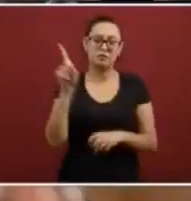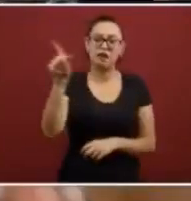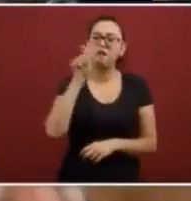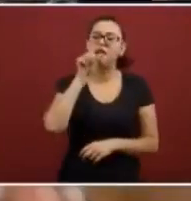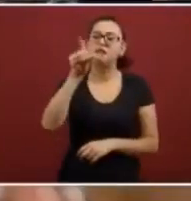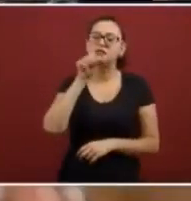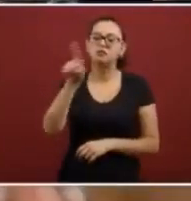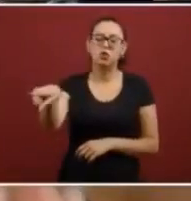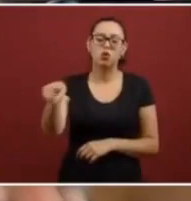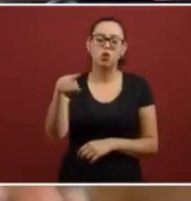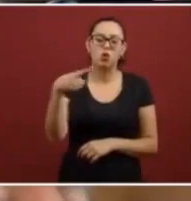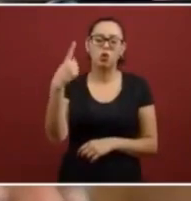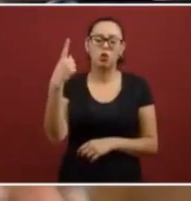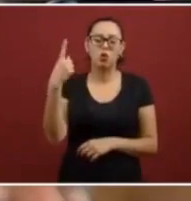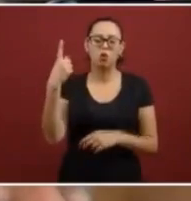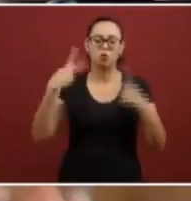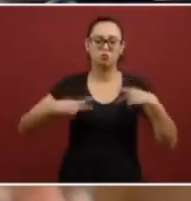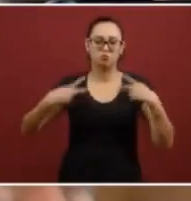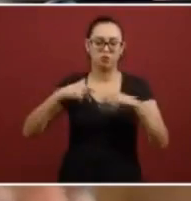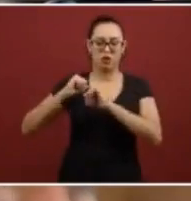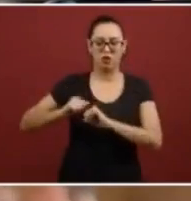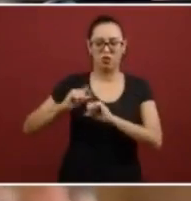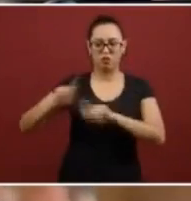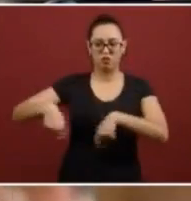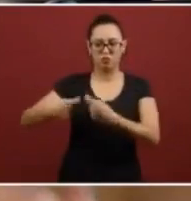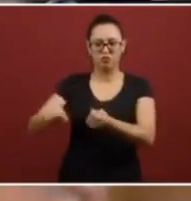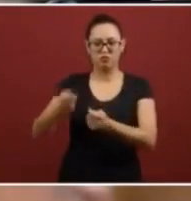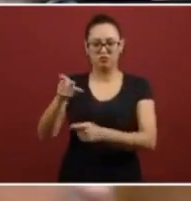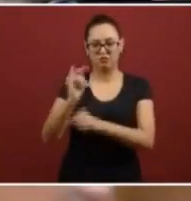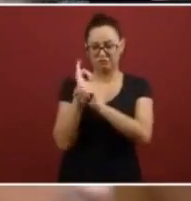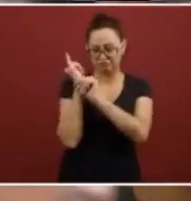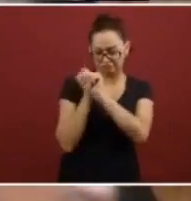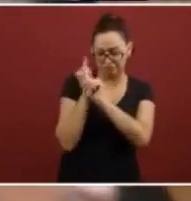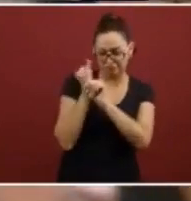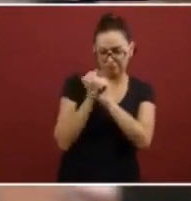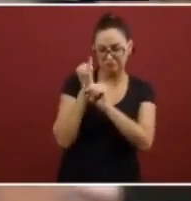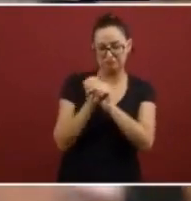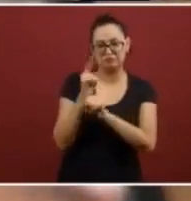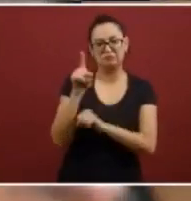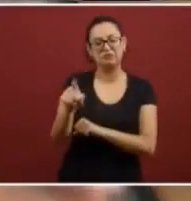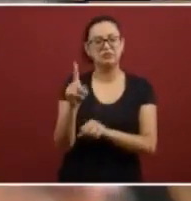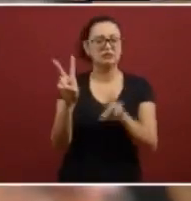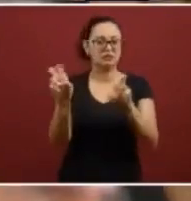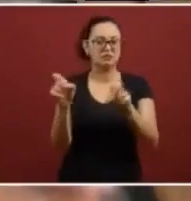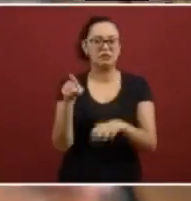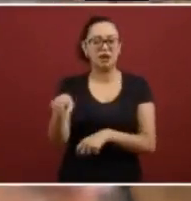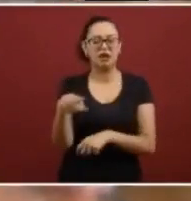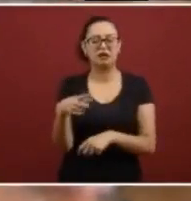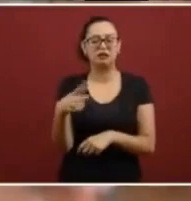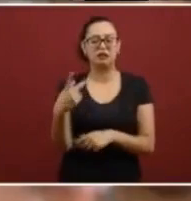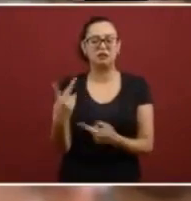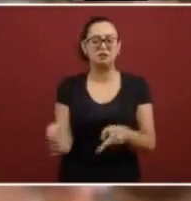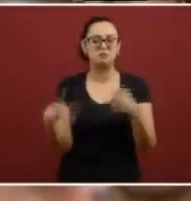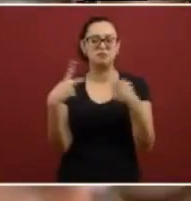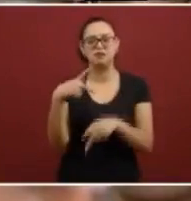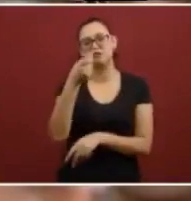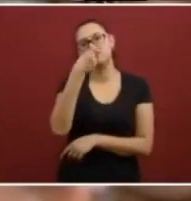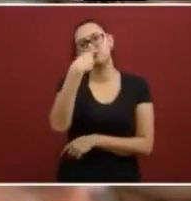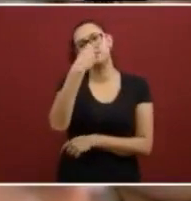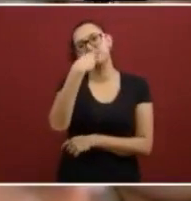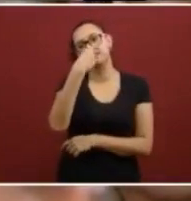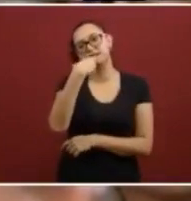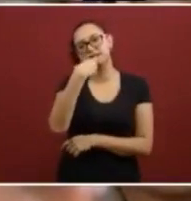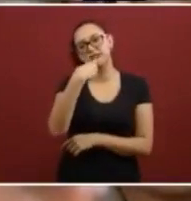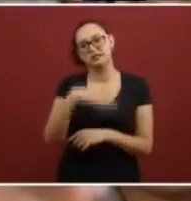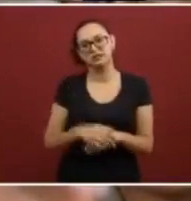Jalisco, sujeto a una Your delegate investigación in que tiene que ver Jalisco, con lo que usted ha platicado muchas veces aquí, la venta de medicinas. something